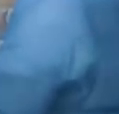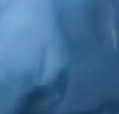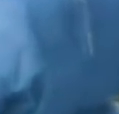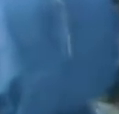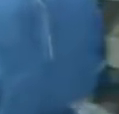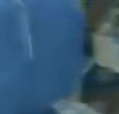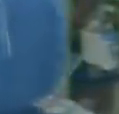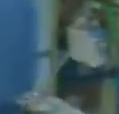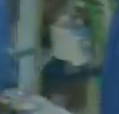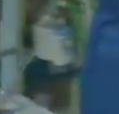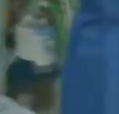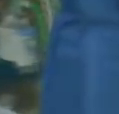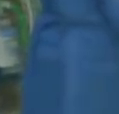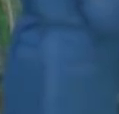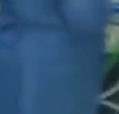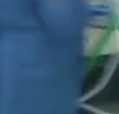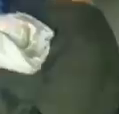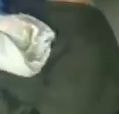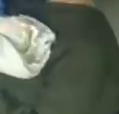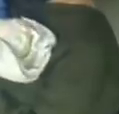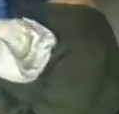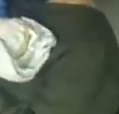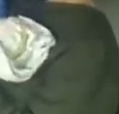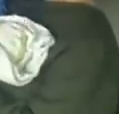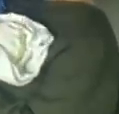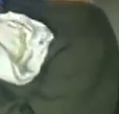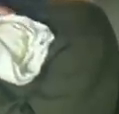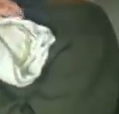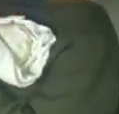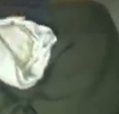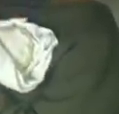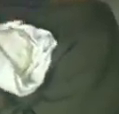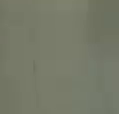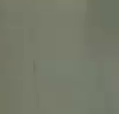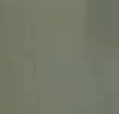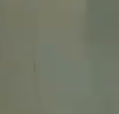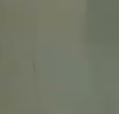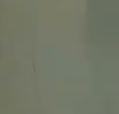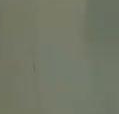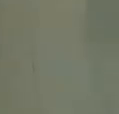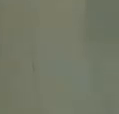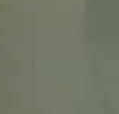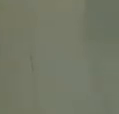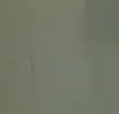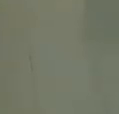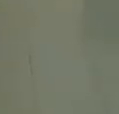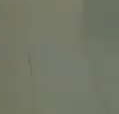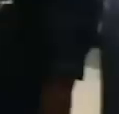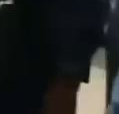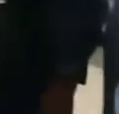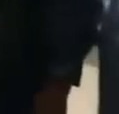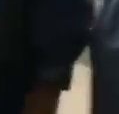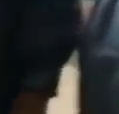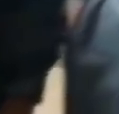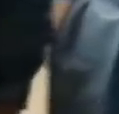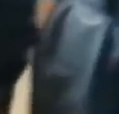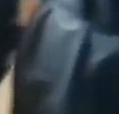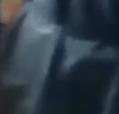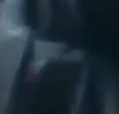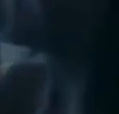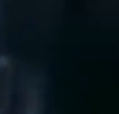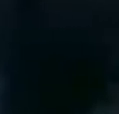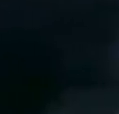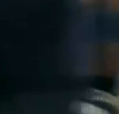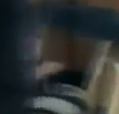Quintillizos nacidos en Guayaquil el pasado 21 de octubre reciben apoyo económico por parte de la Junta de Beneficencia. Así empieza